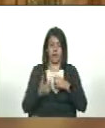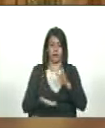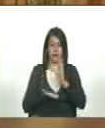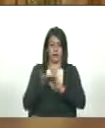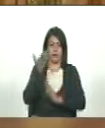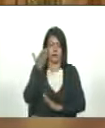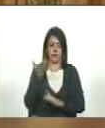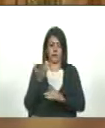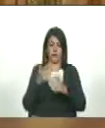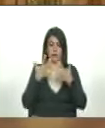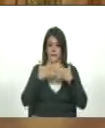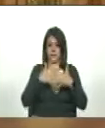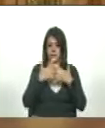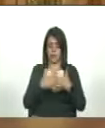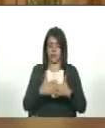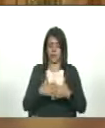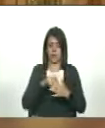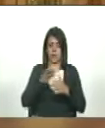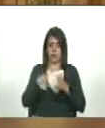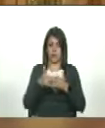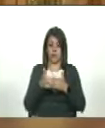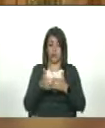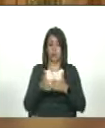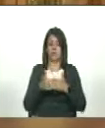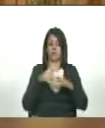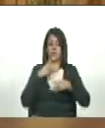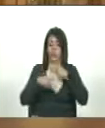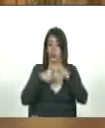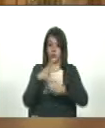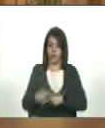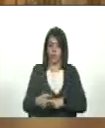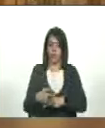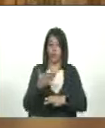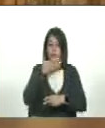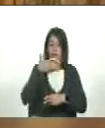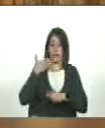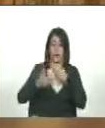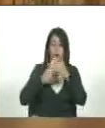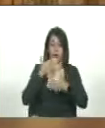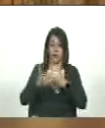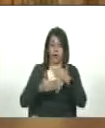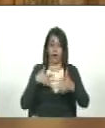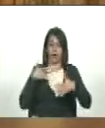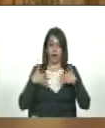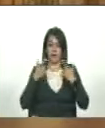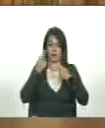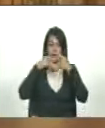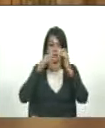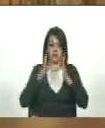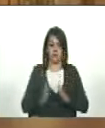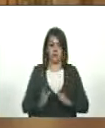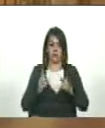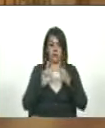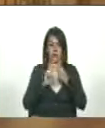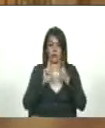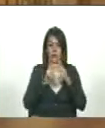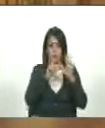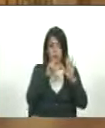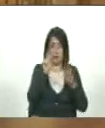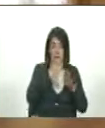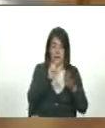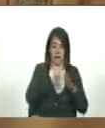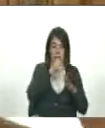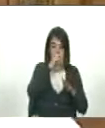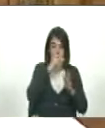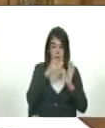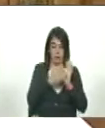ha crecido la agroindustria, la industria, la manufactura, donde se ha recuperado la actividad comercial en el segundo semestre